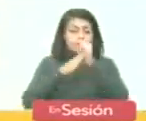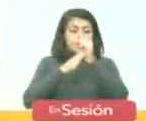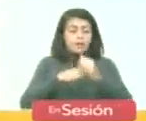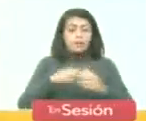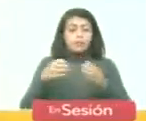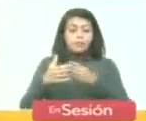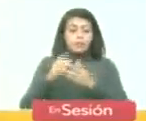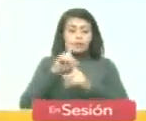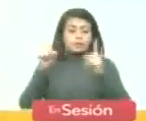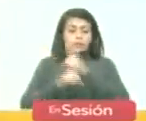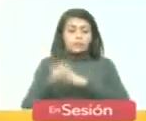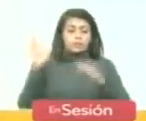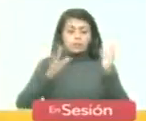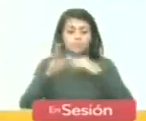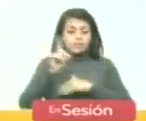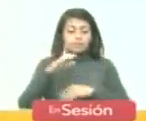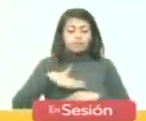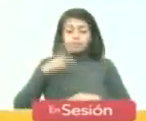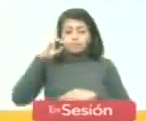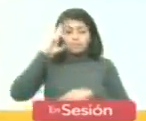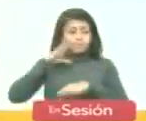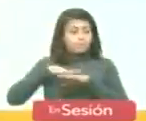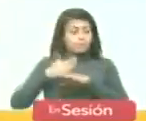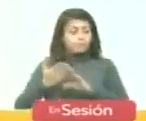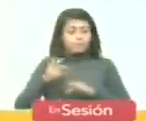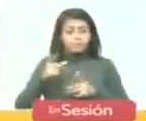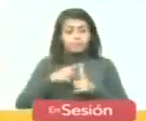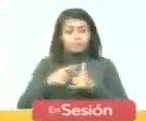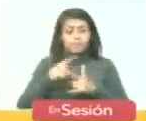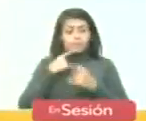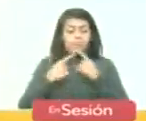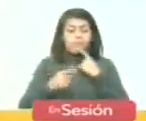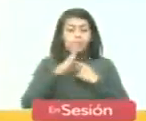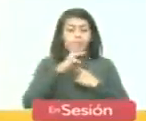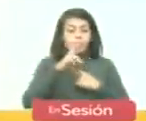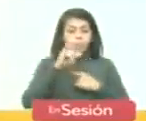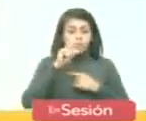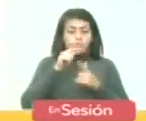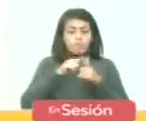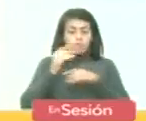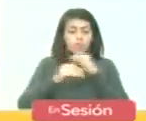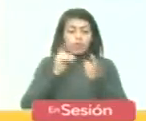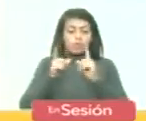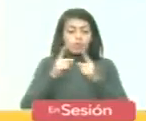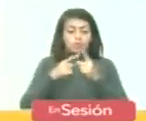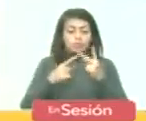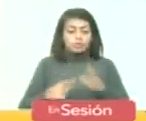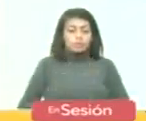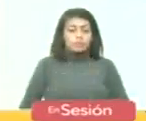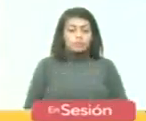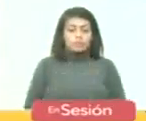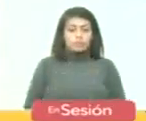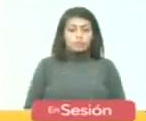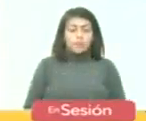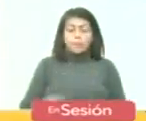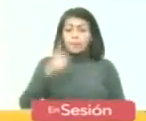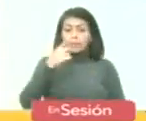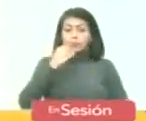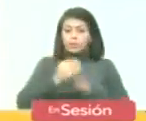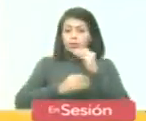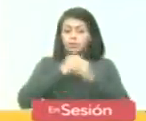Cambio, que dejó de venir, tendrá sus razones, el señor Brito, también tenemos alguna cartilla por allí, lo primero que